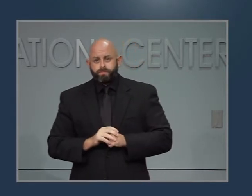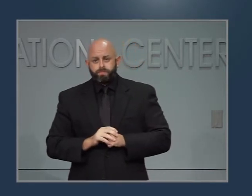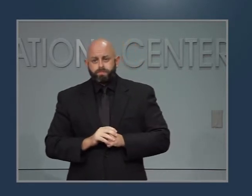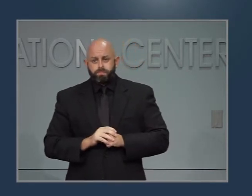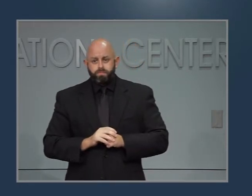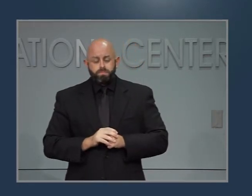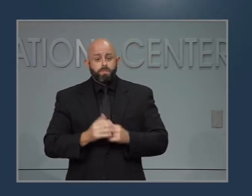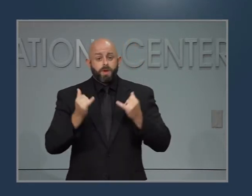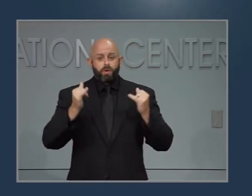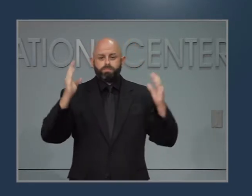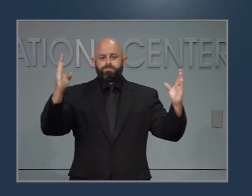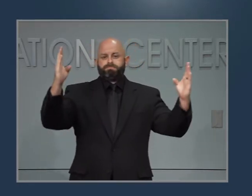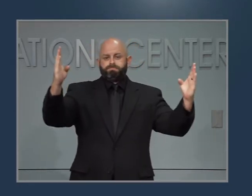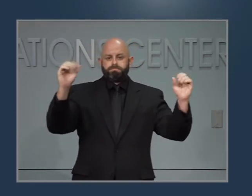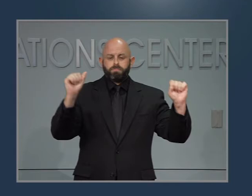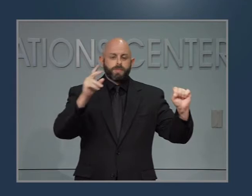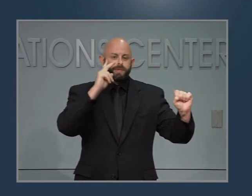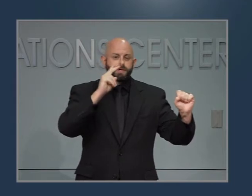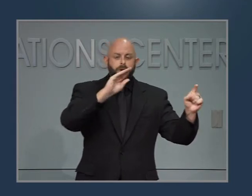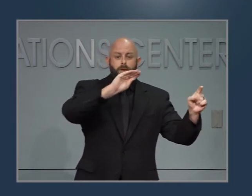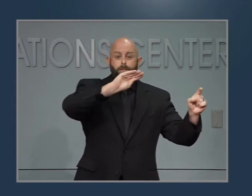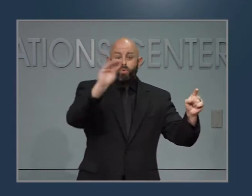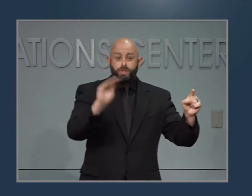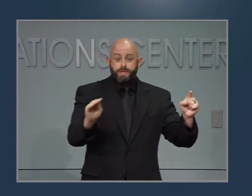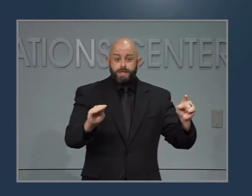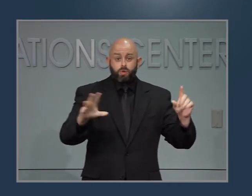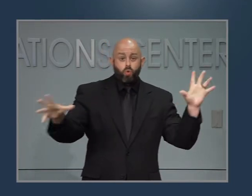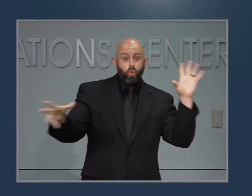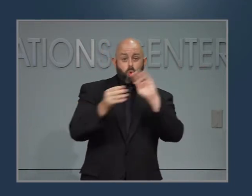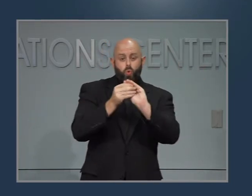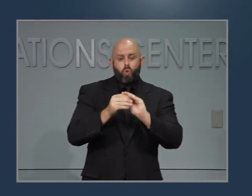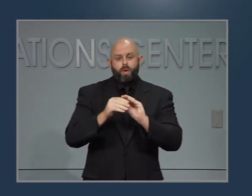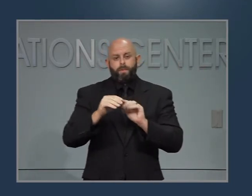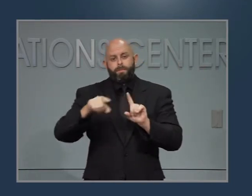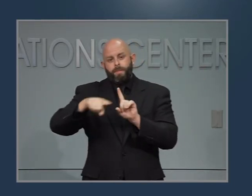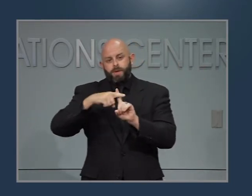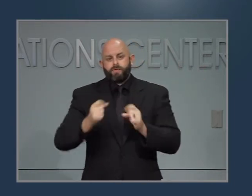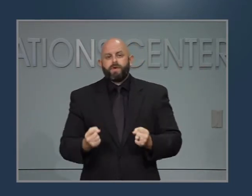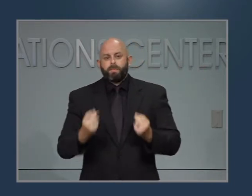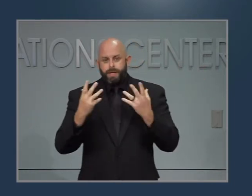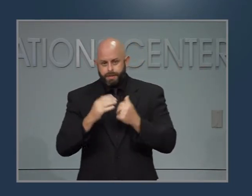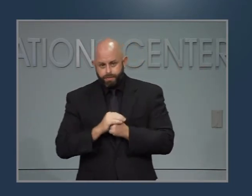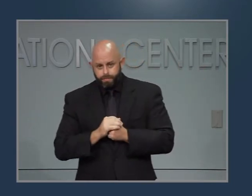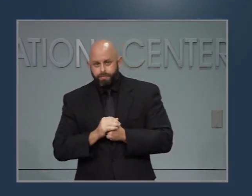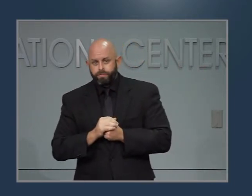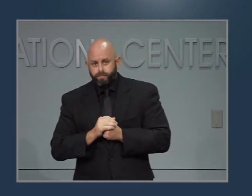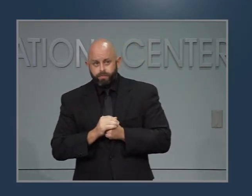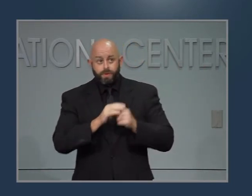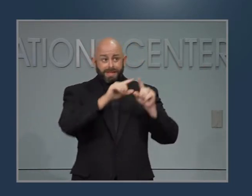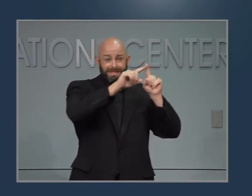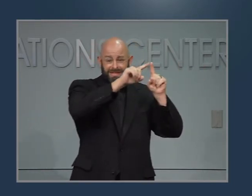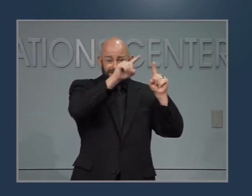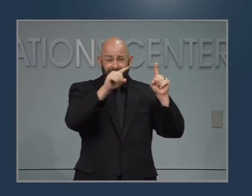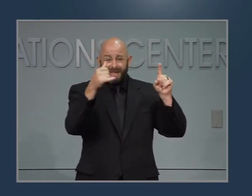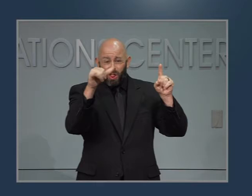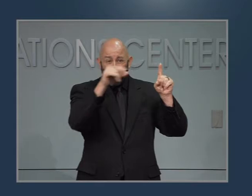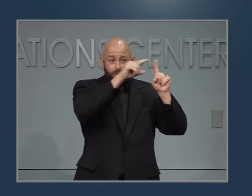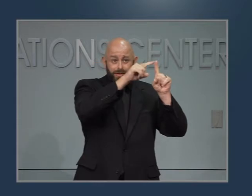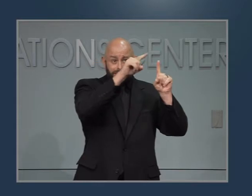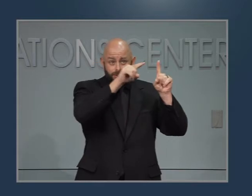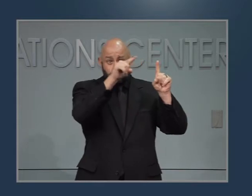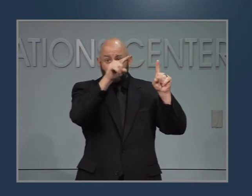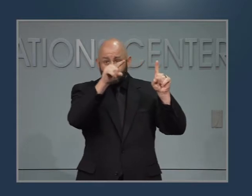el porcentaje total de pruebas positivas. Viendo esta línea amarilla, ustedes pueden ver que ese porcentaje total de